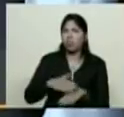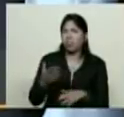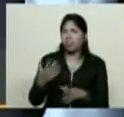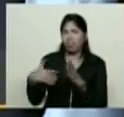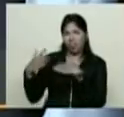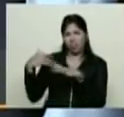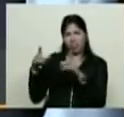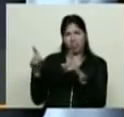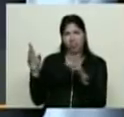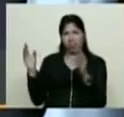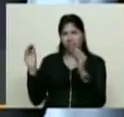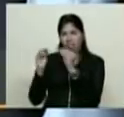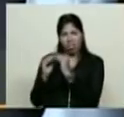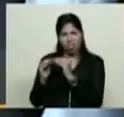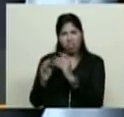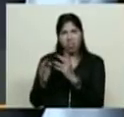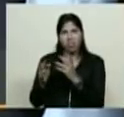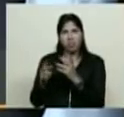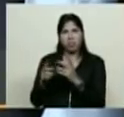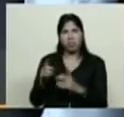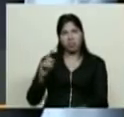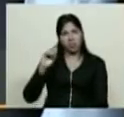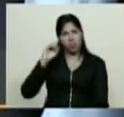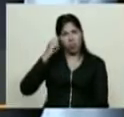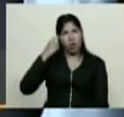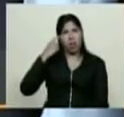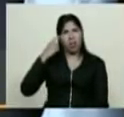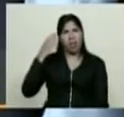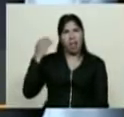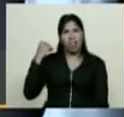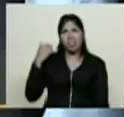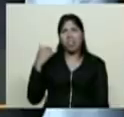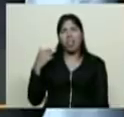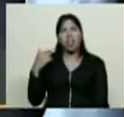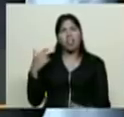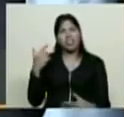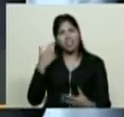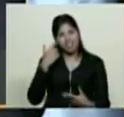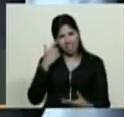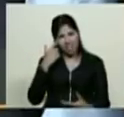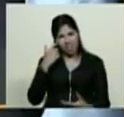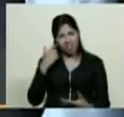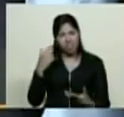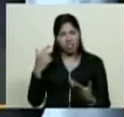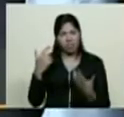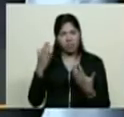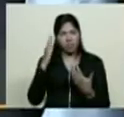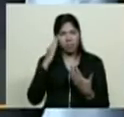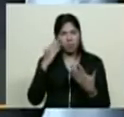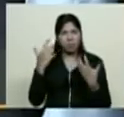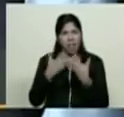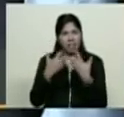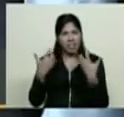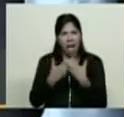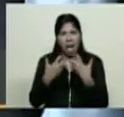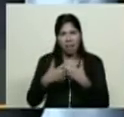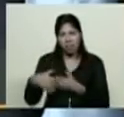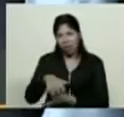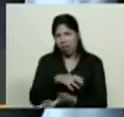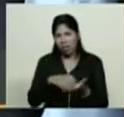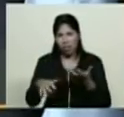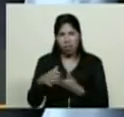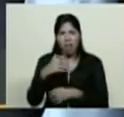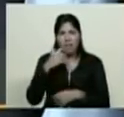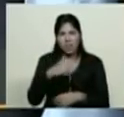que recuerda los peores momentos de la Guerra Fría, que dividió al mundo en